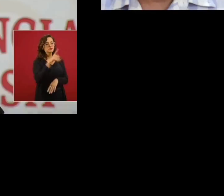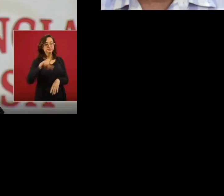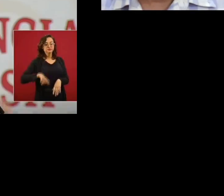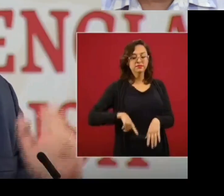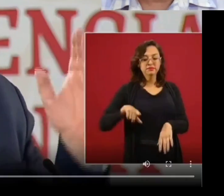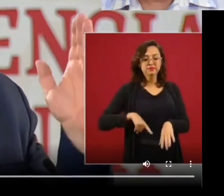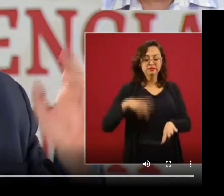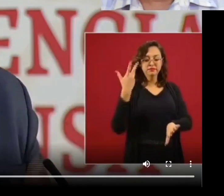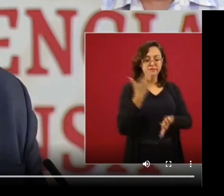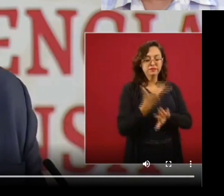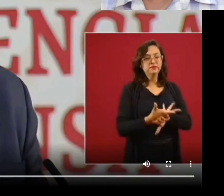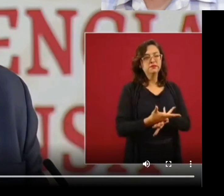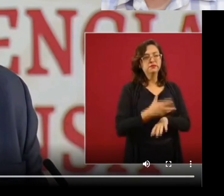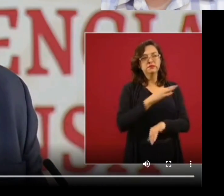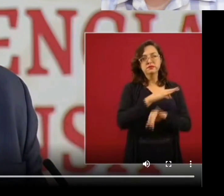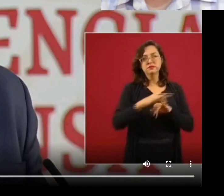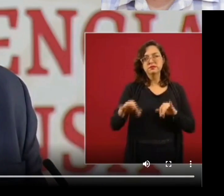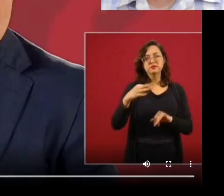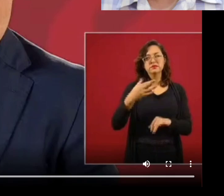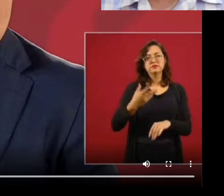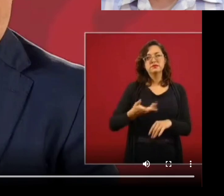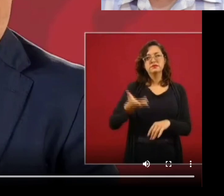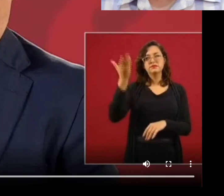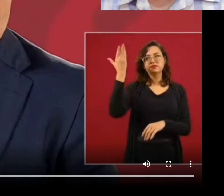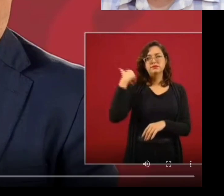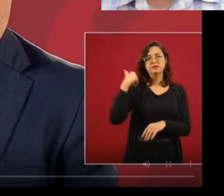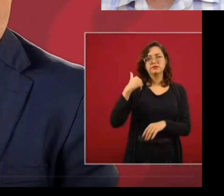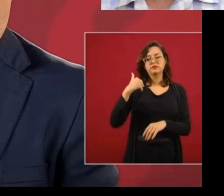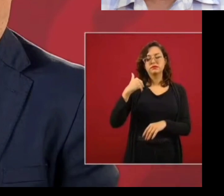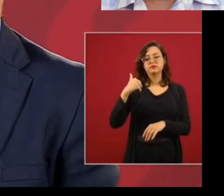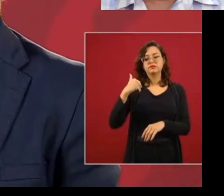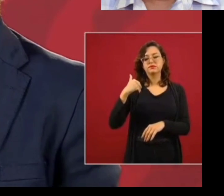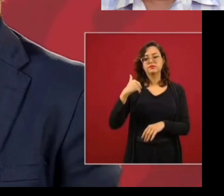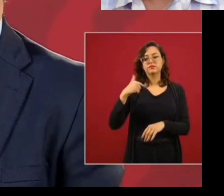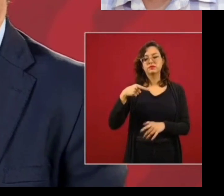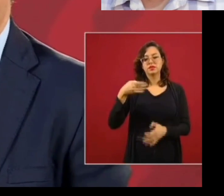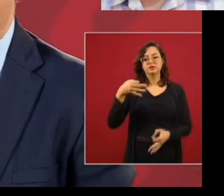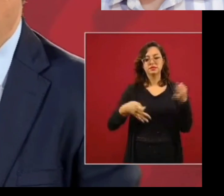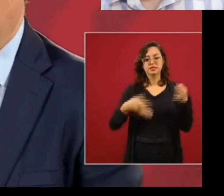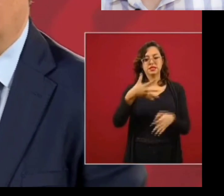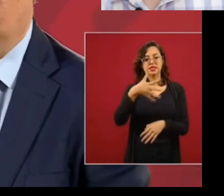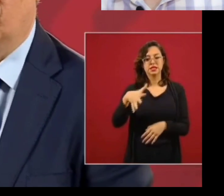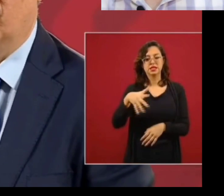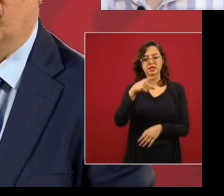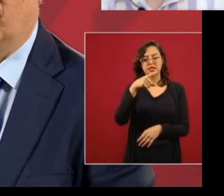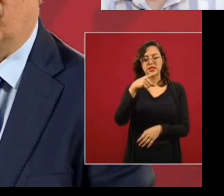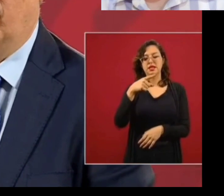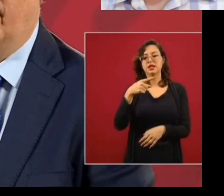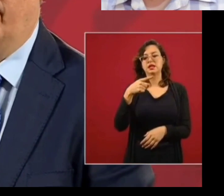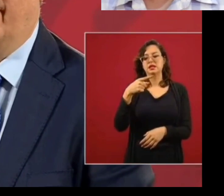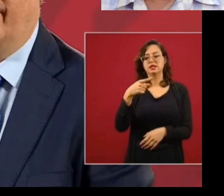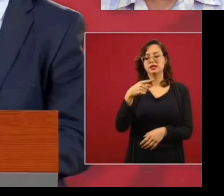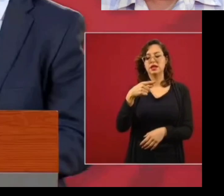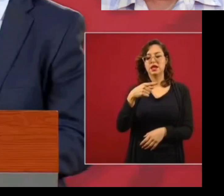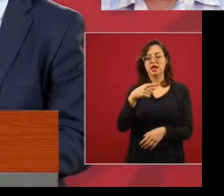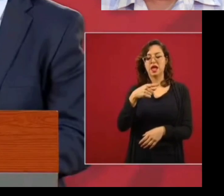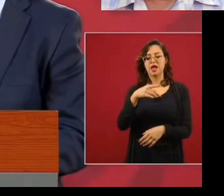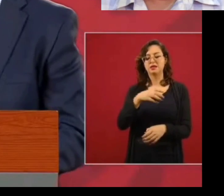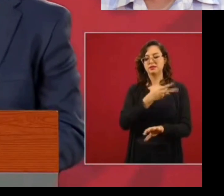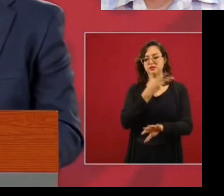La última que yo recuerdo, cuando tuvimos la visita del fiscal general de Estados Unidos, de William Barr,